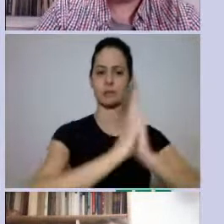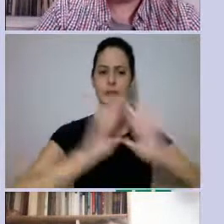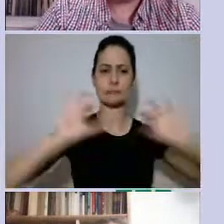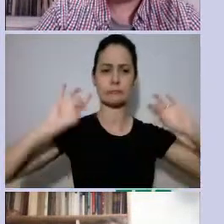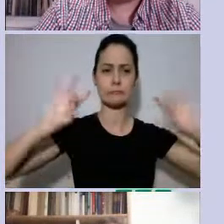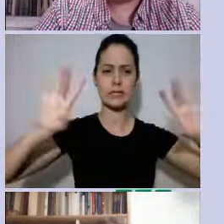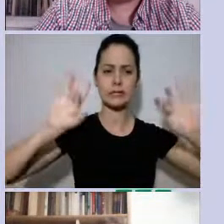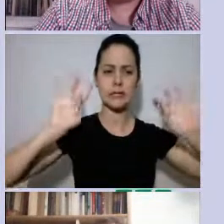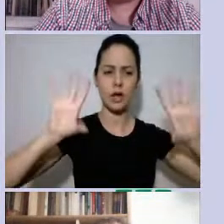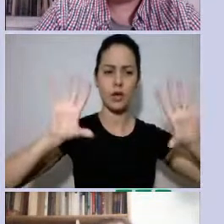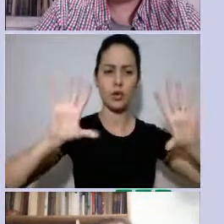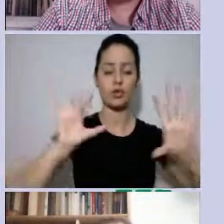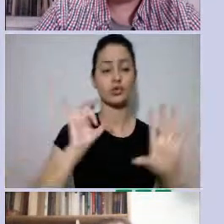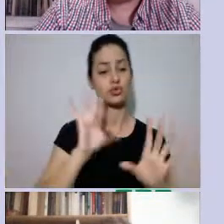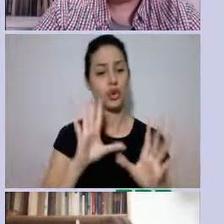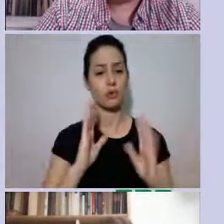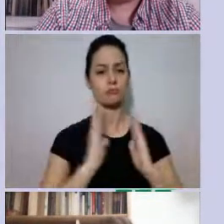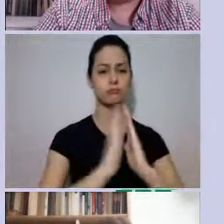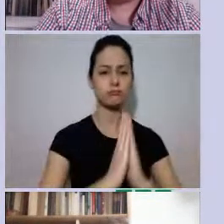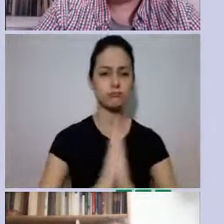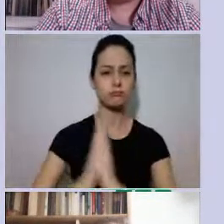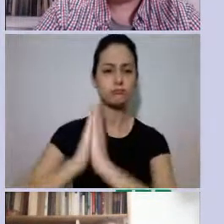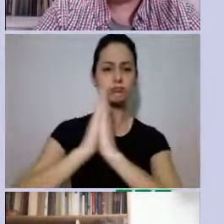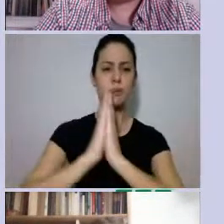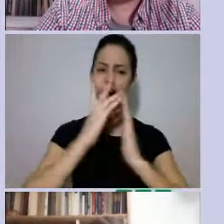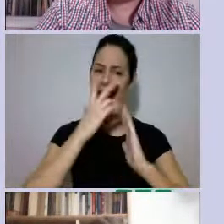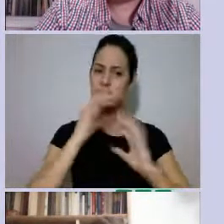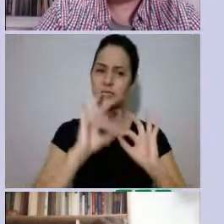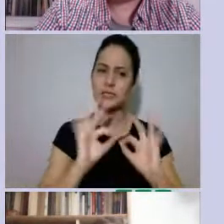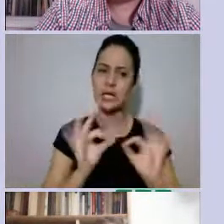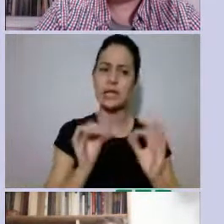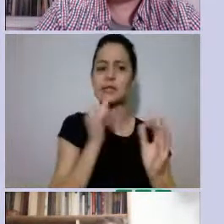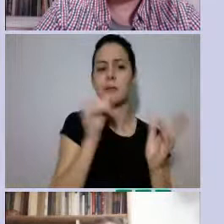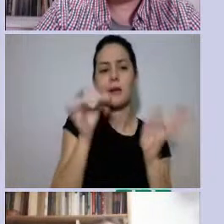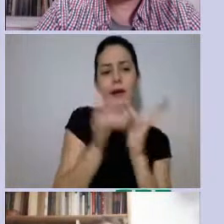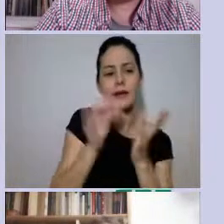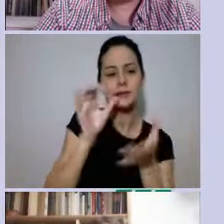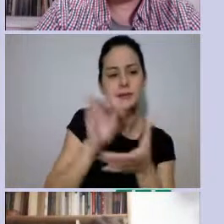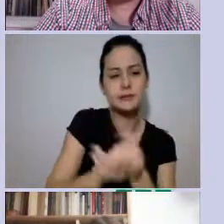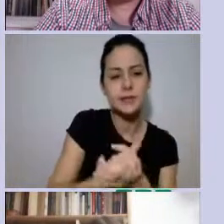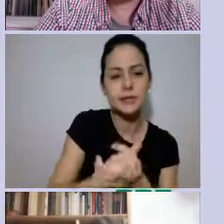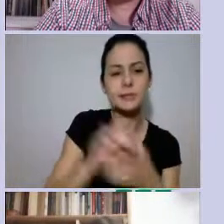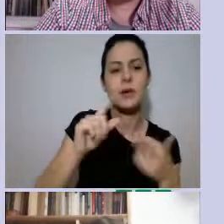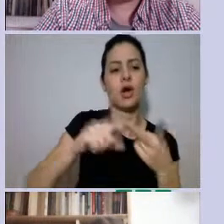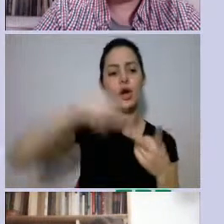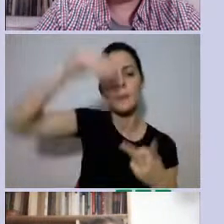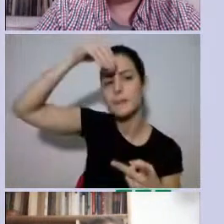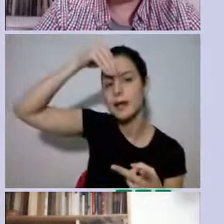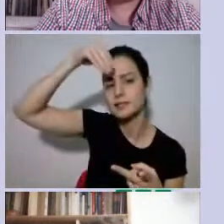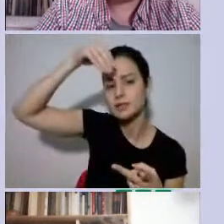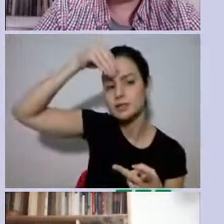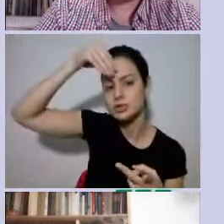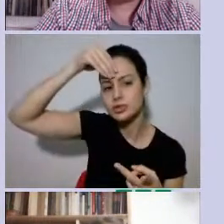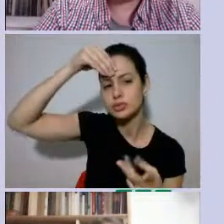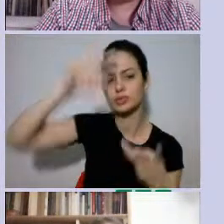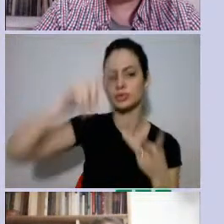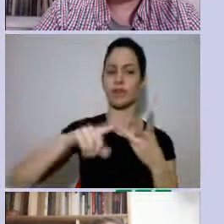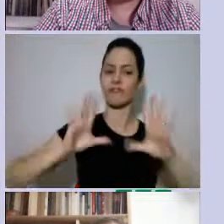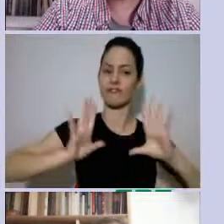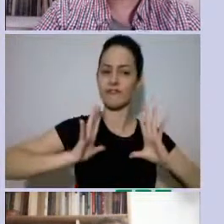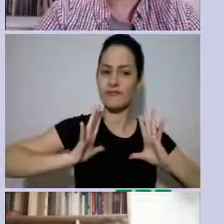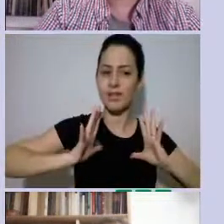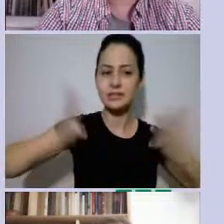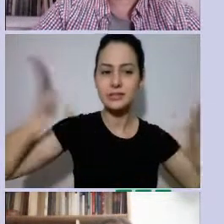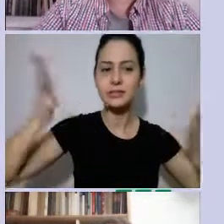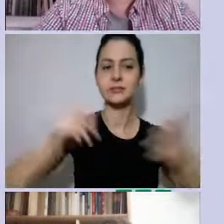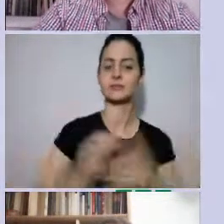sino ritos de un rango menor, un casamiento, un bautismo, ¿no? Fiestas comunitarias